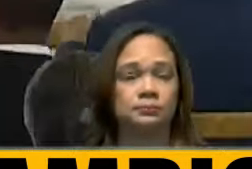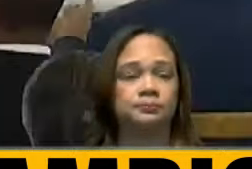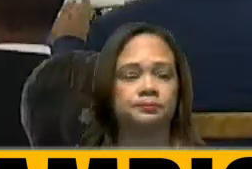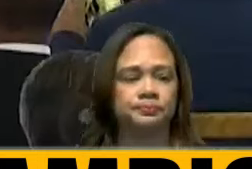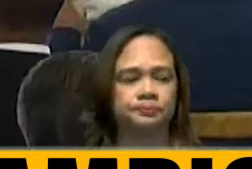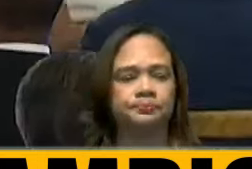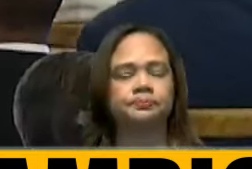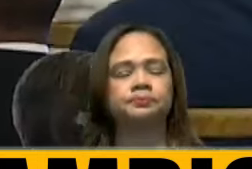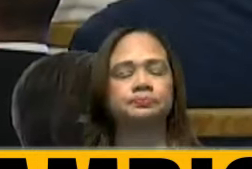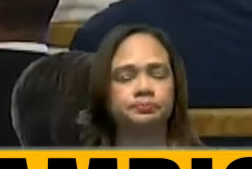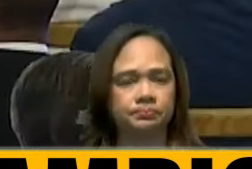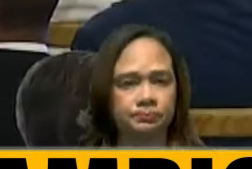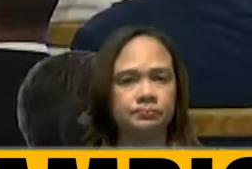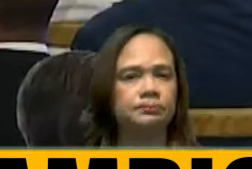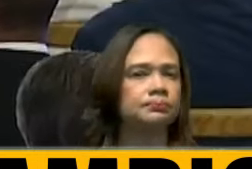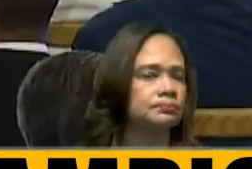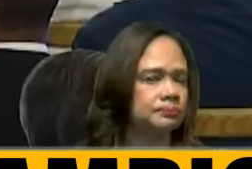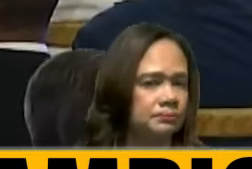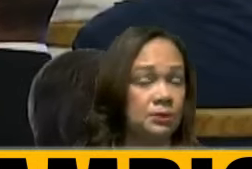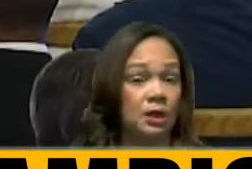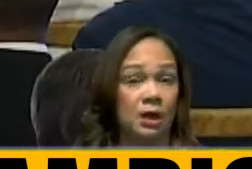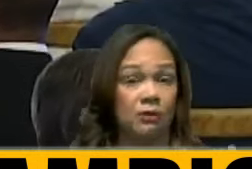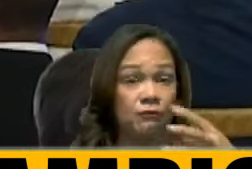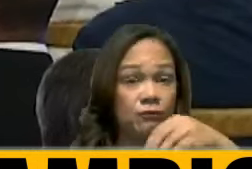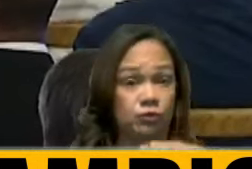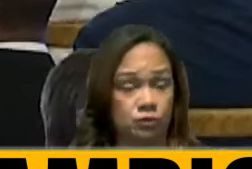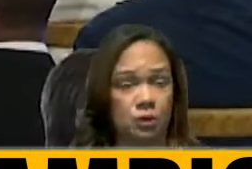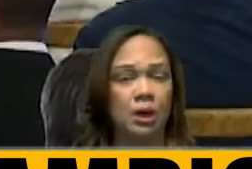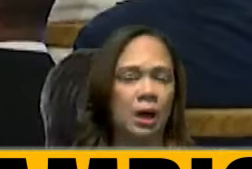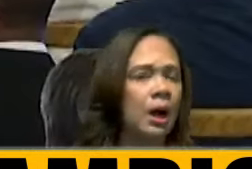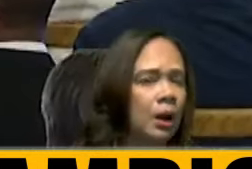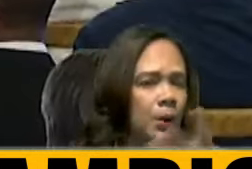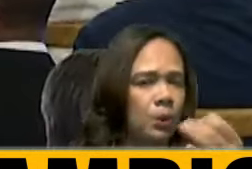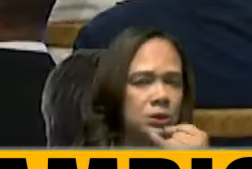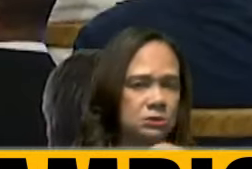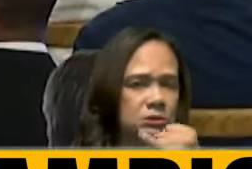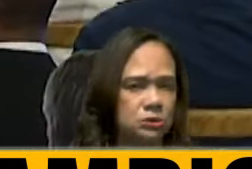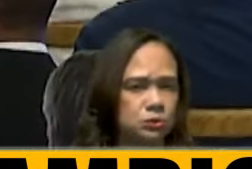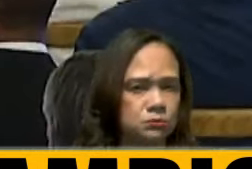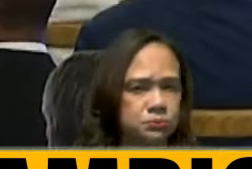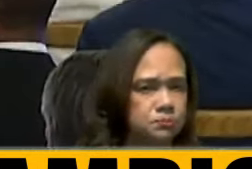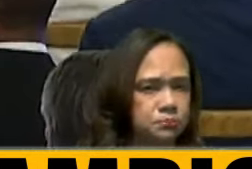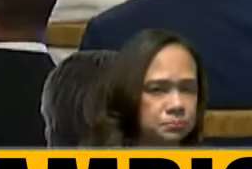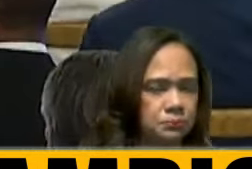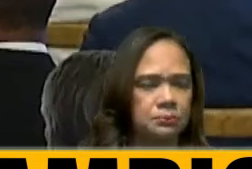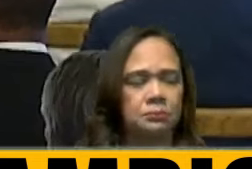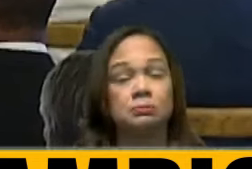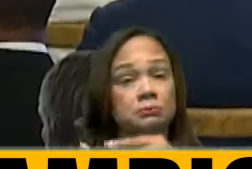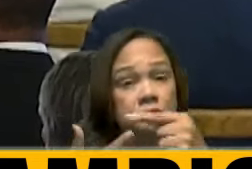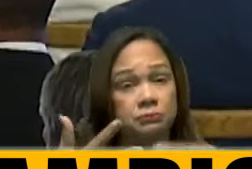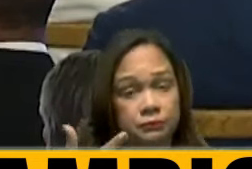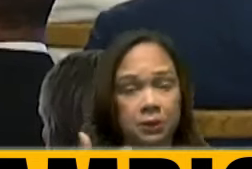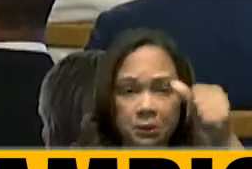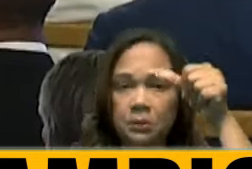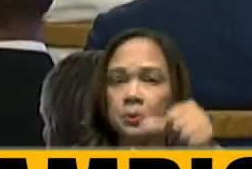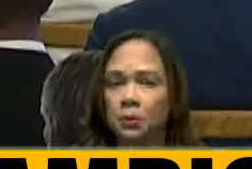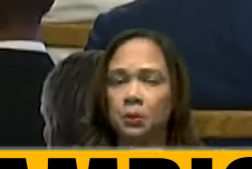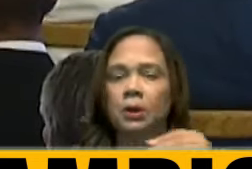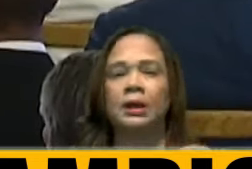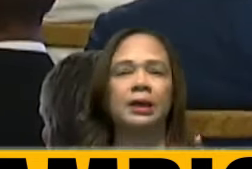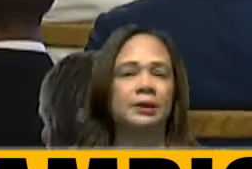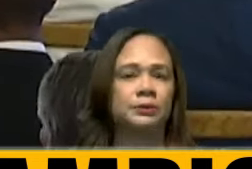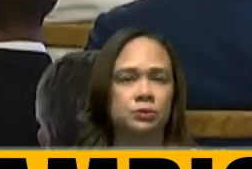llegamos a fusionar y eliminar algunas instituciones entre ell recuérdense que lo